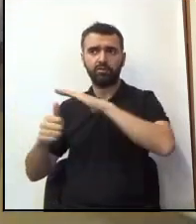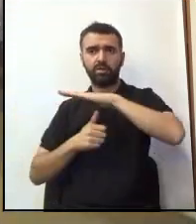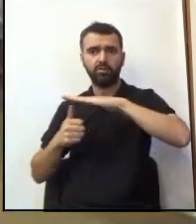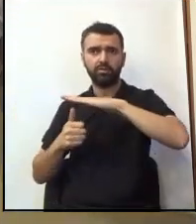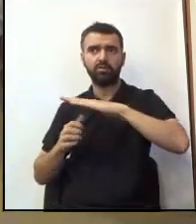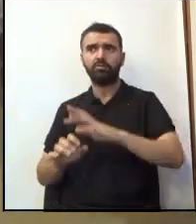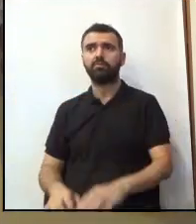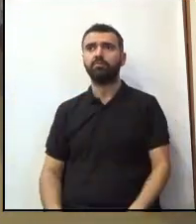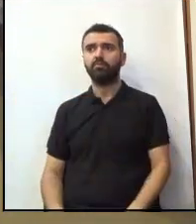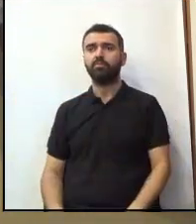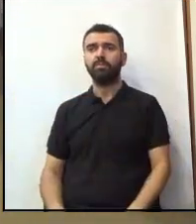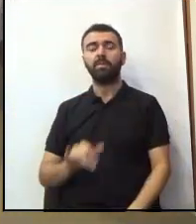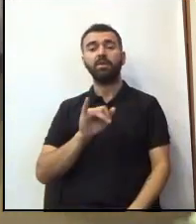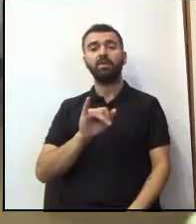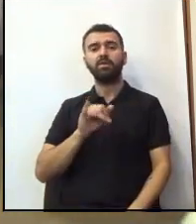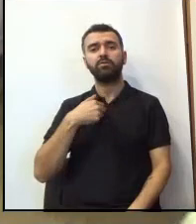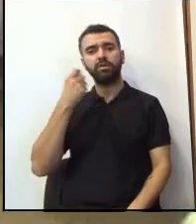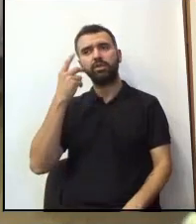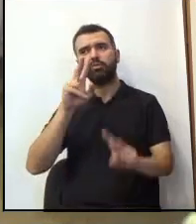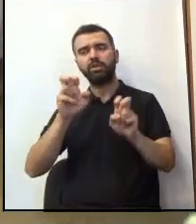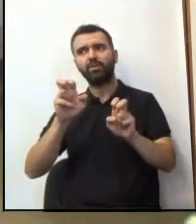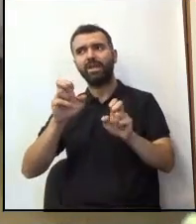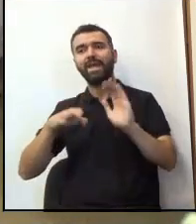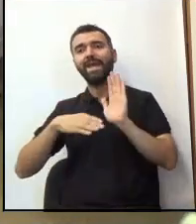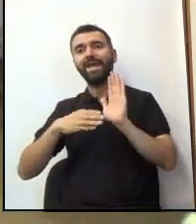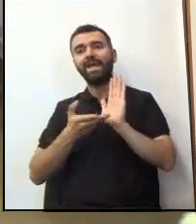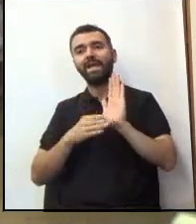Es por un tema de aforo que entiendo que no...